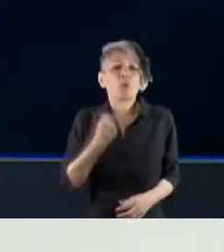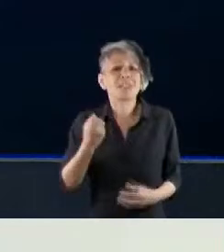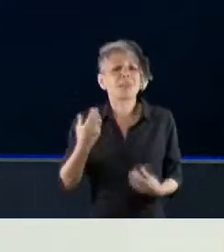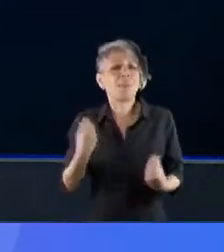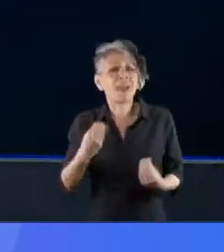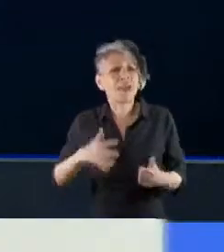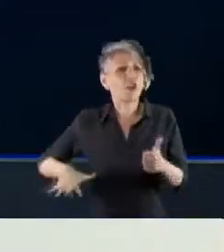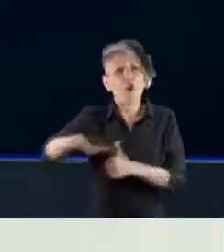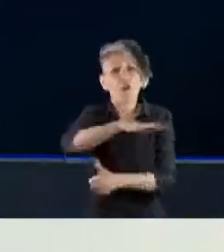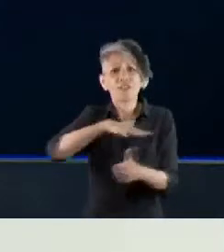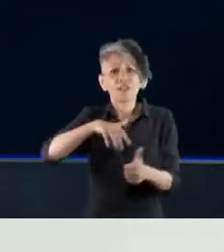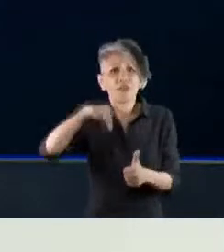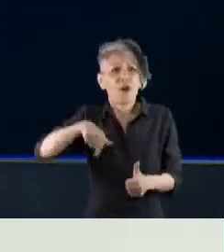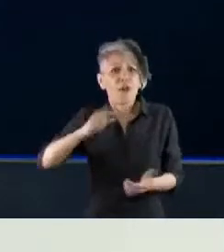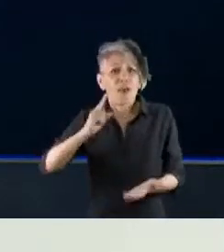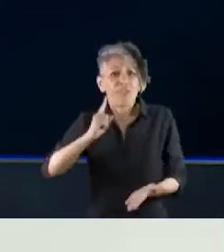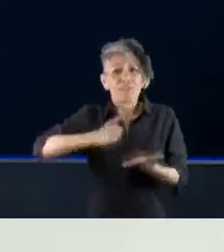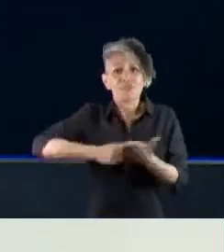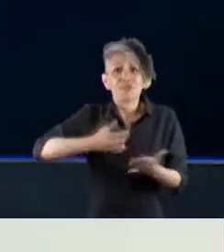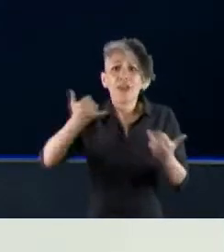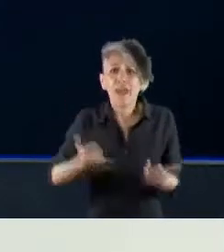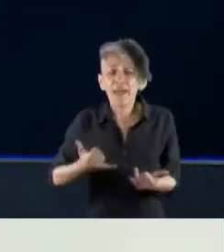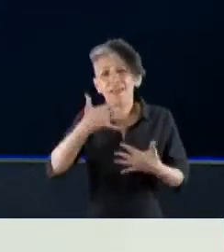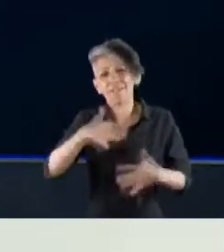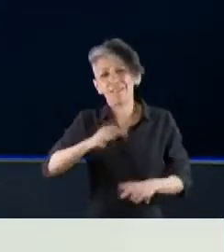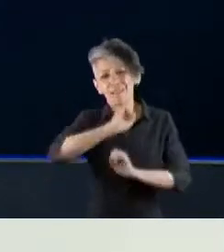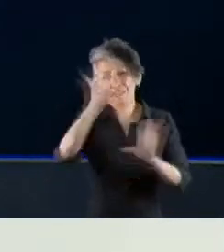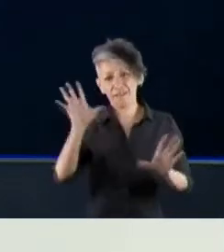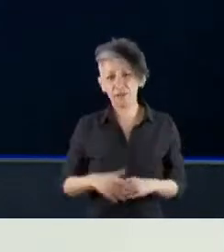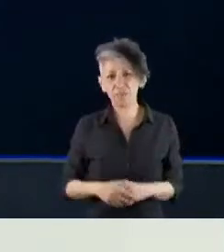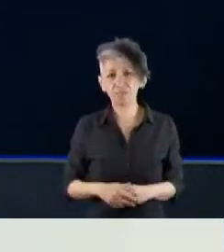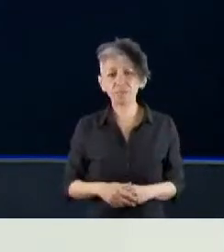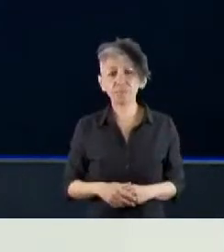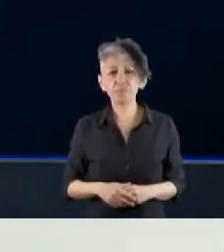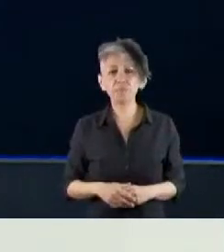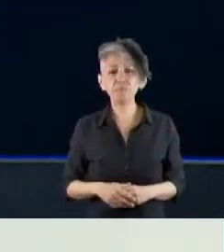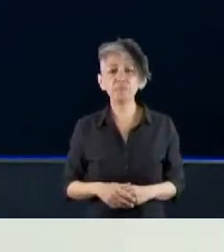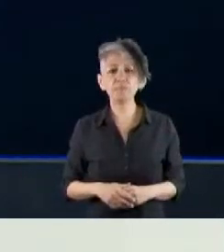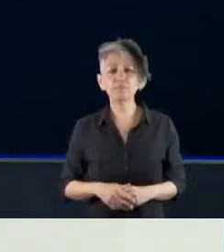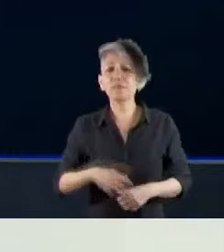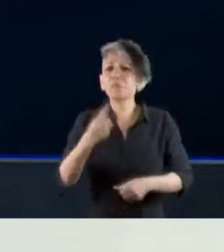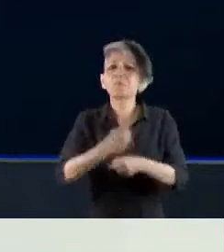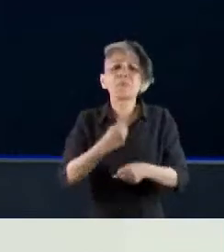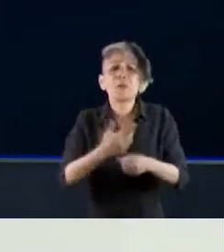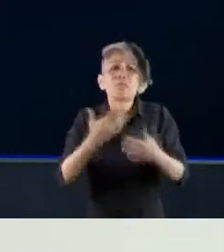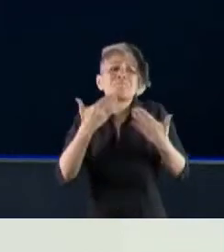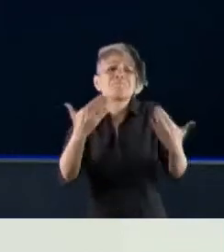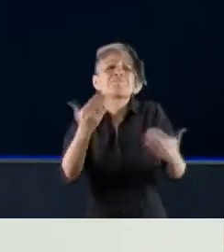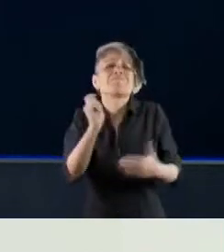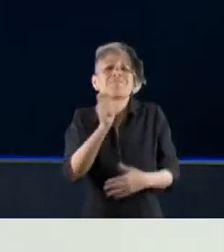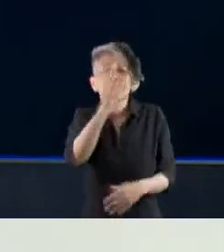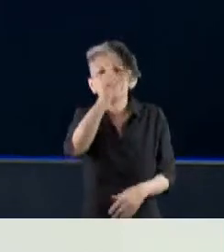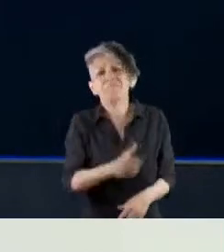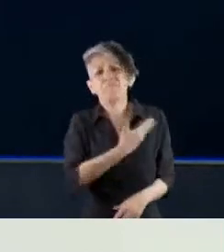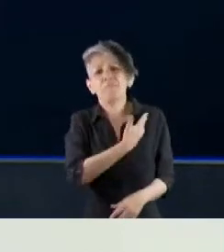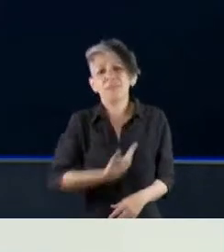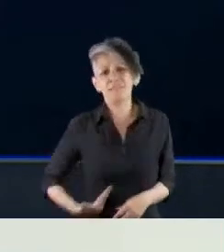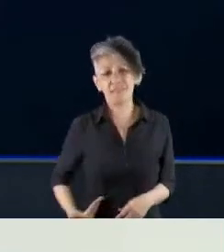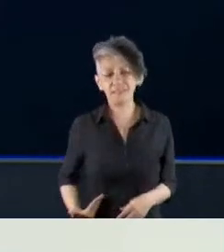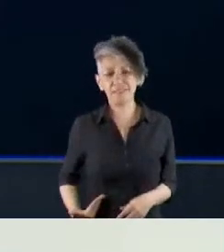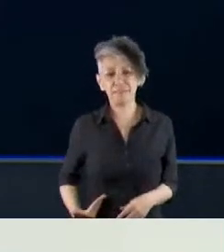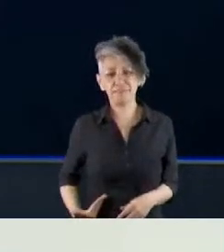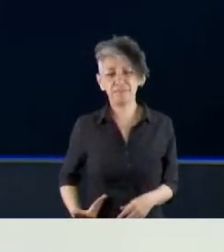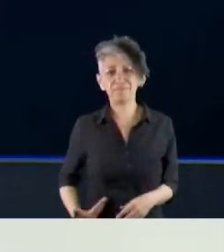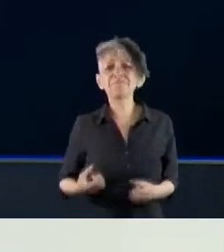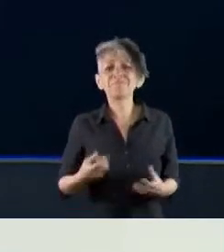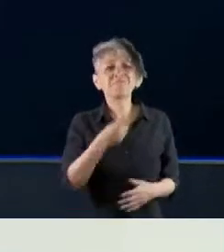demás, es casi imposible que en el corto y hasta mediano plazo se